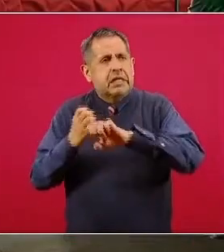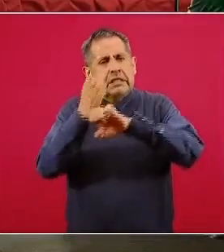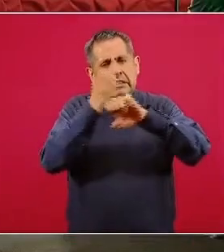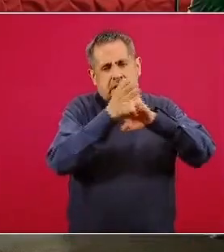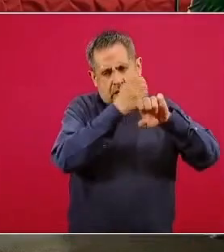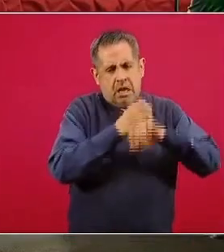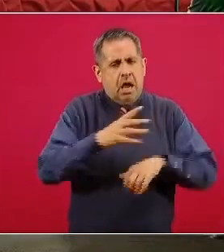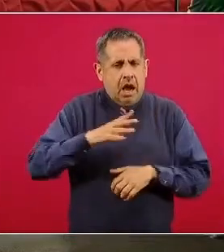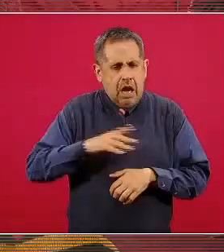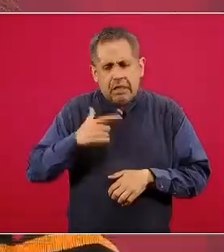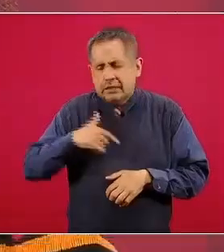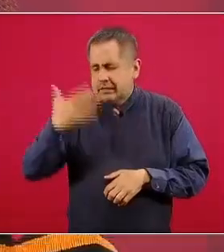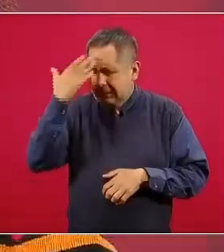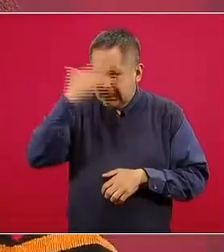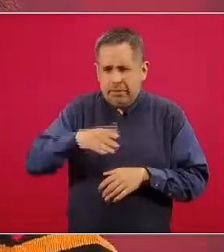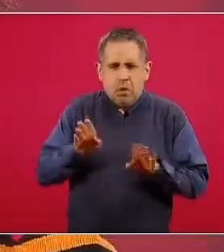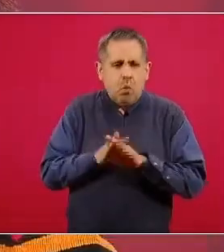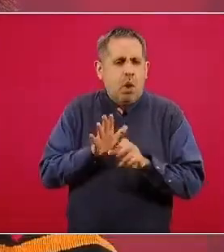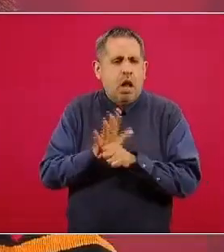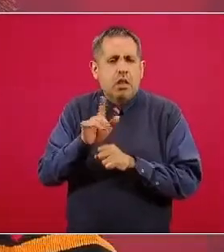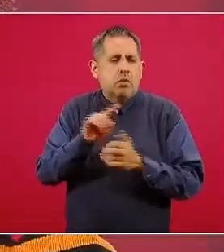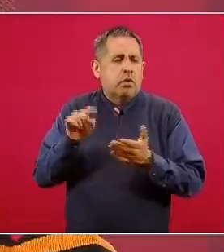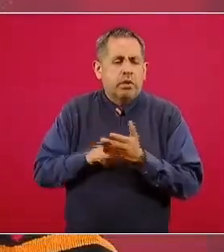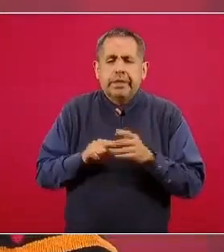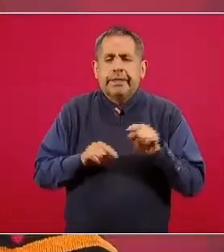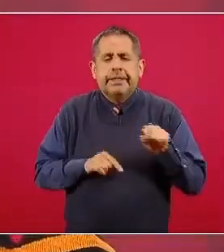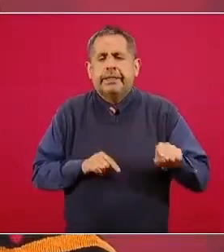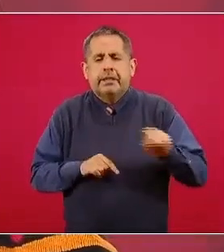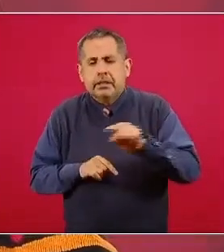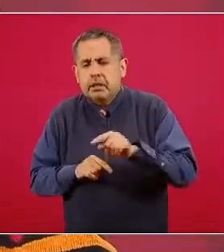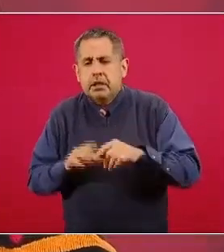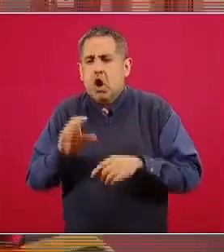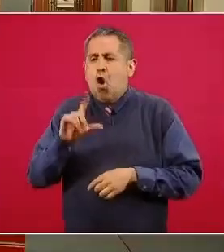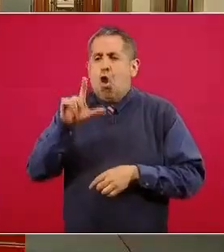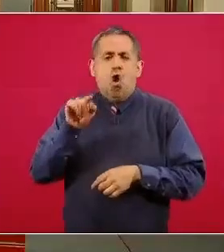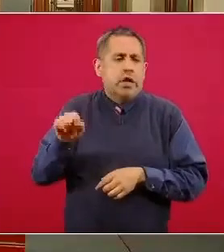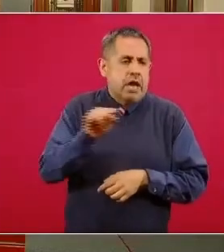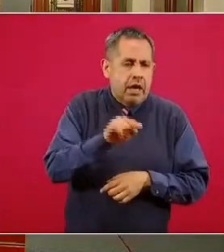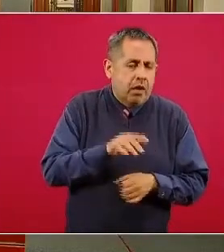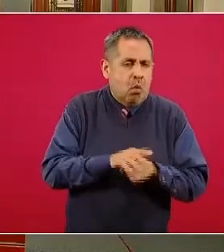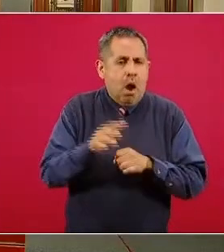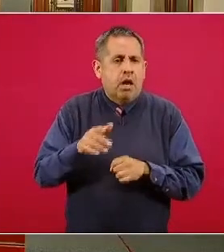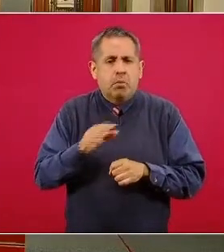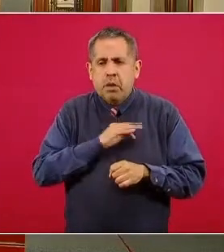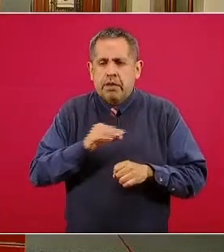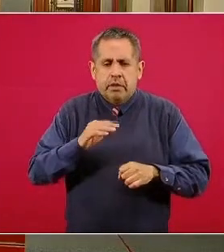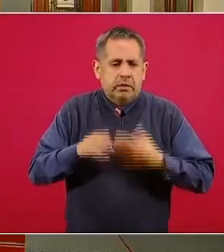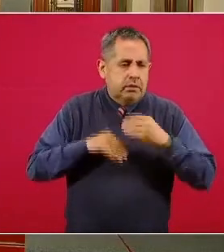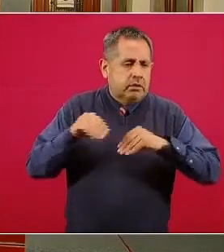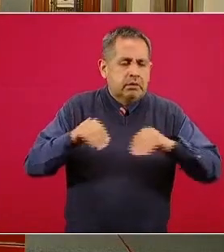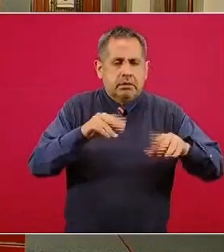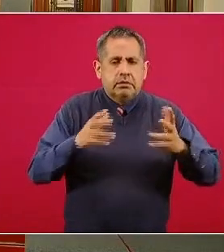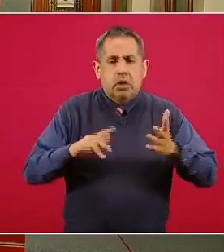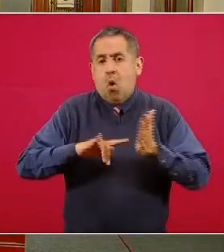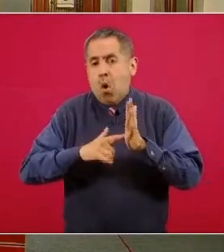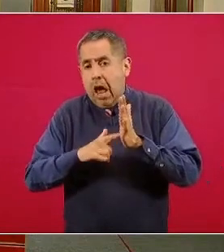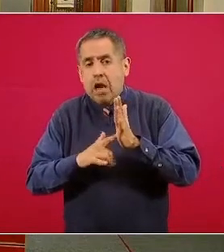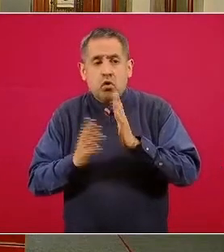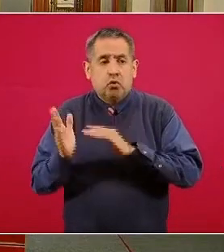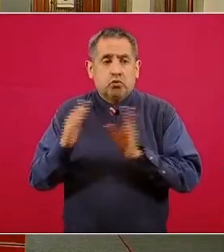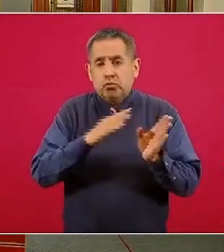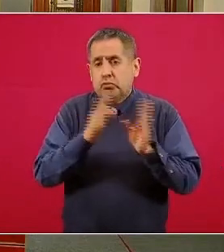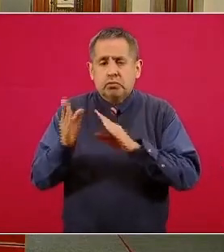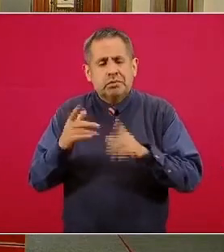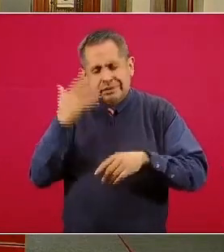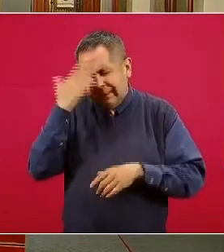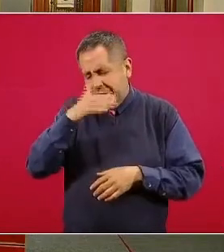federativas saben en qué colonias o en qué regiones la población está, y los horarios, cambios de